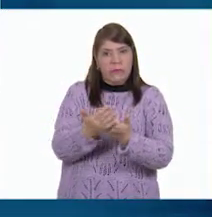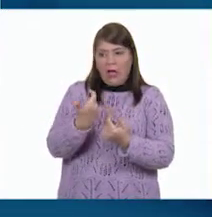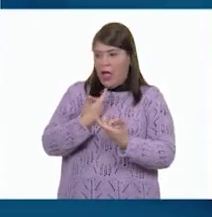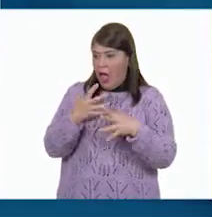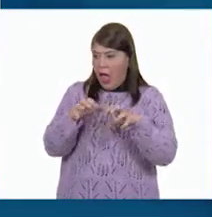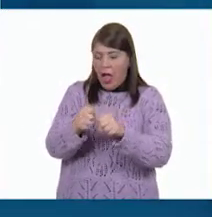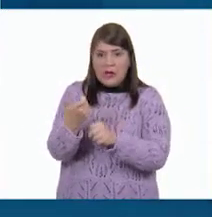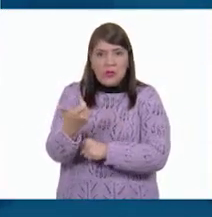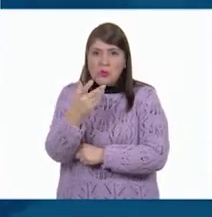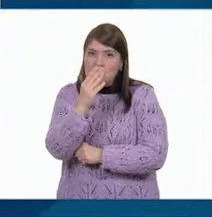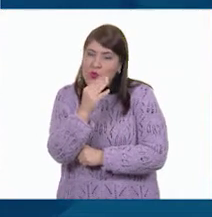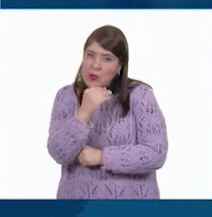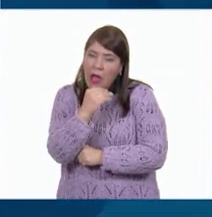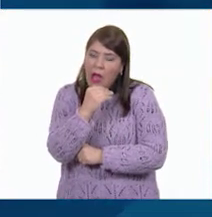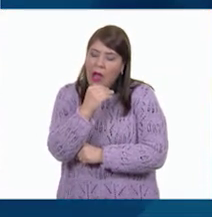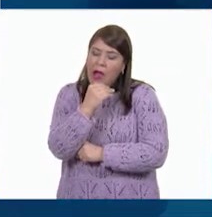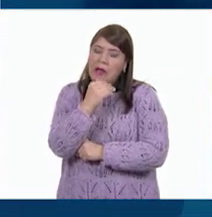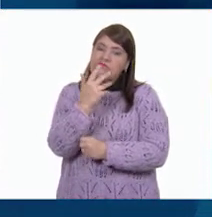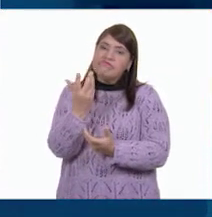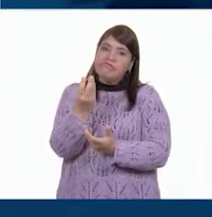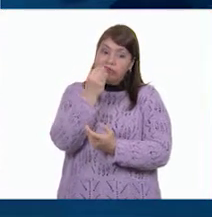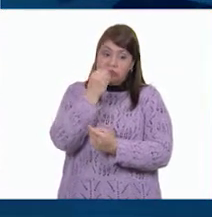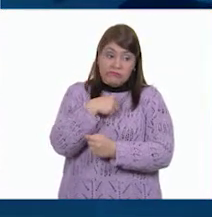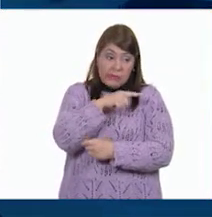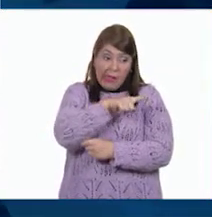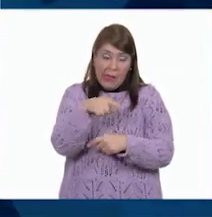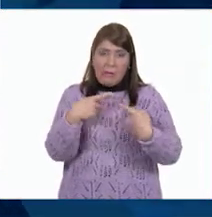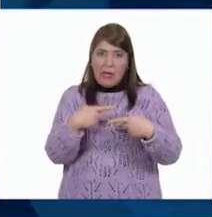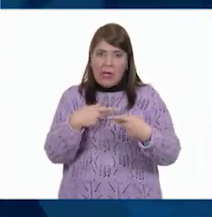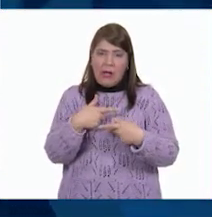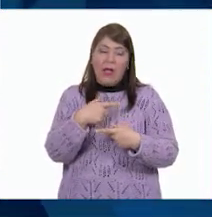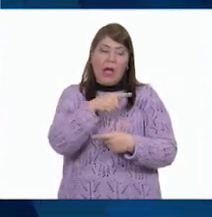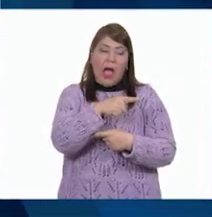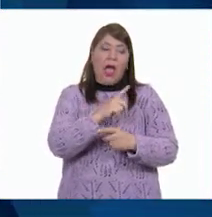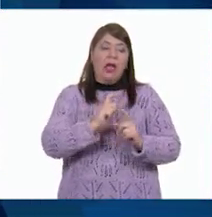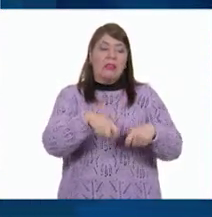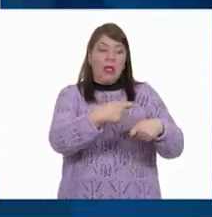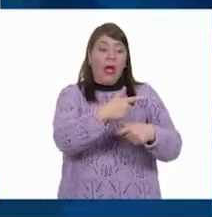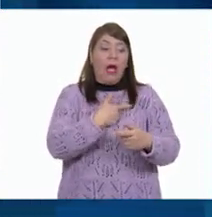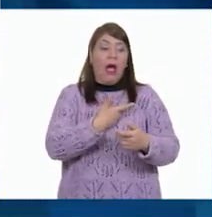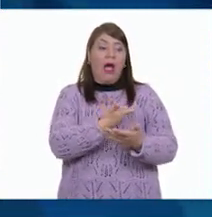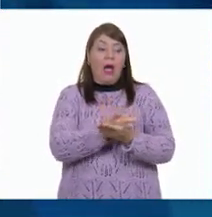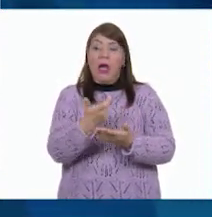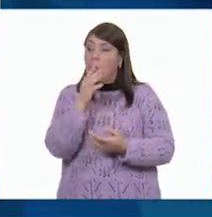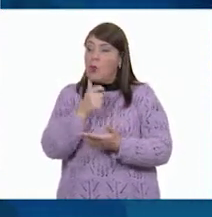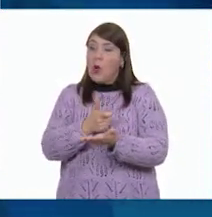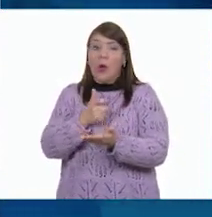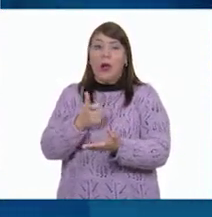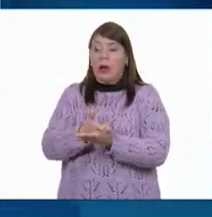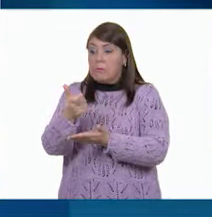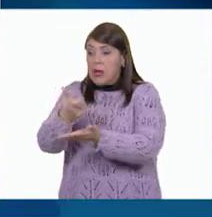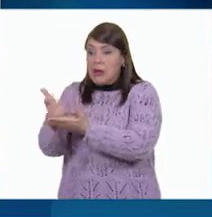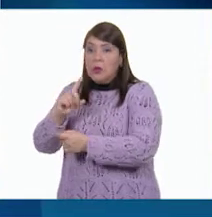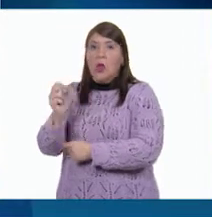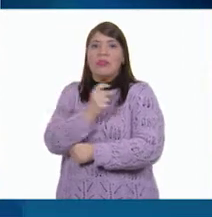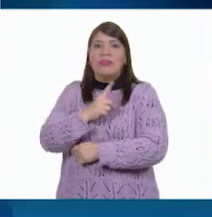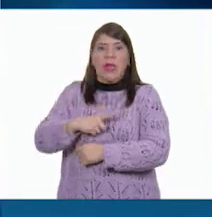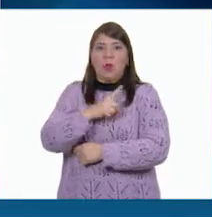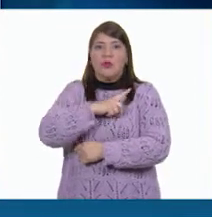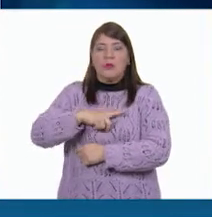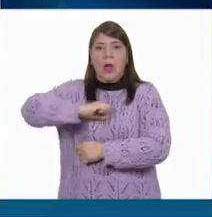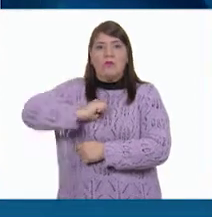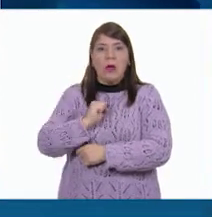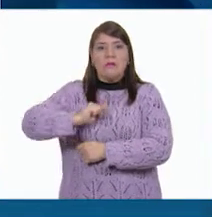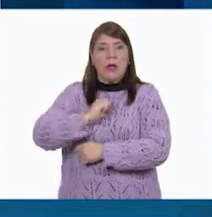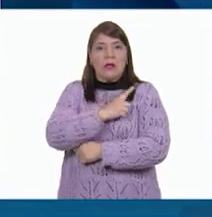lo que necesitaban, a los trabajadores se les daban deudas que después no podían pagar. Una